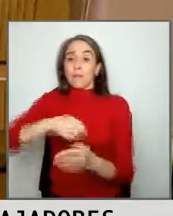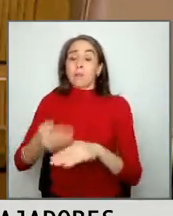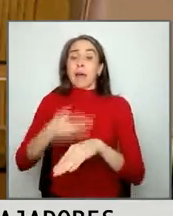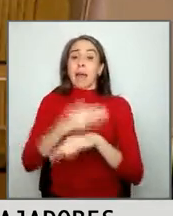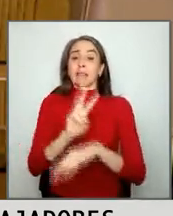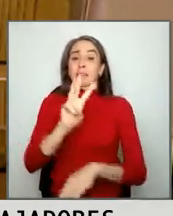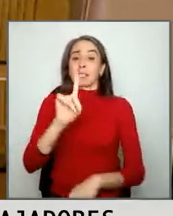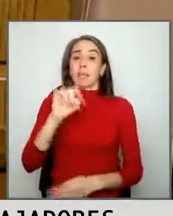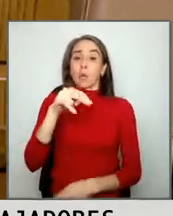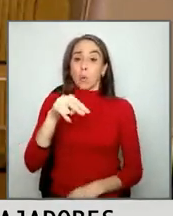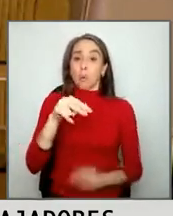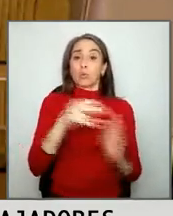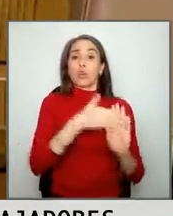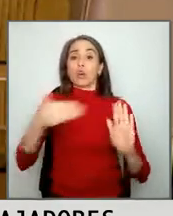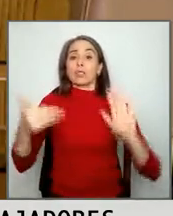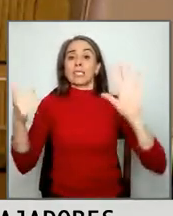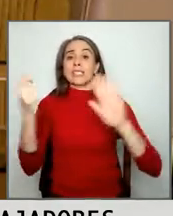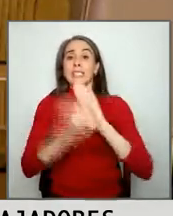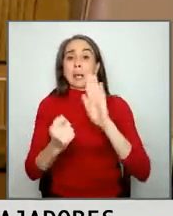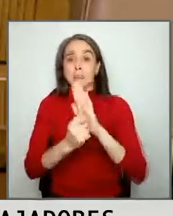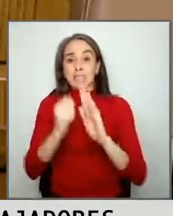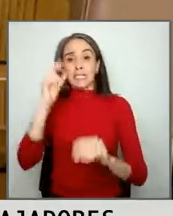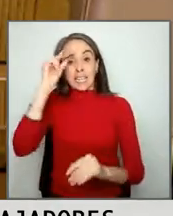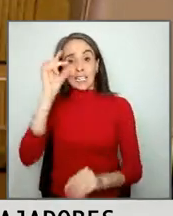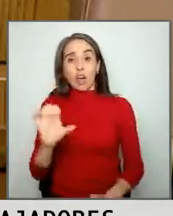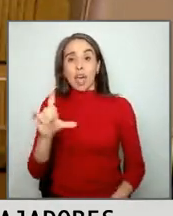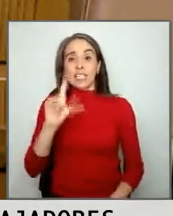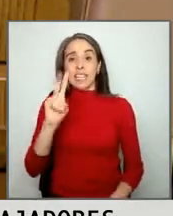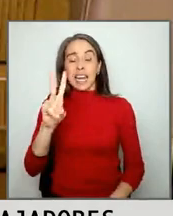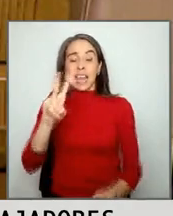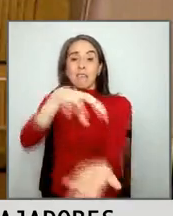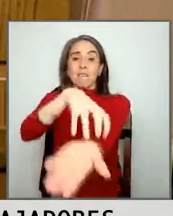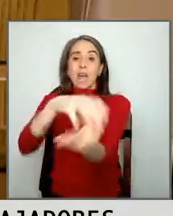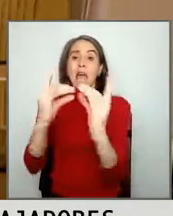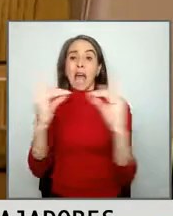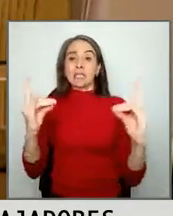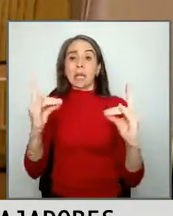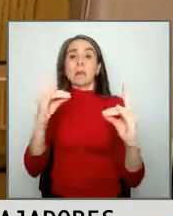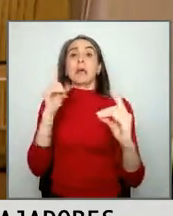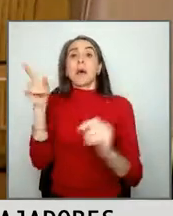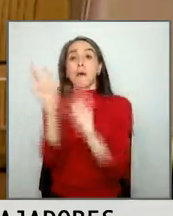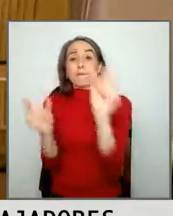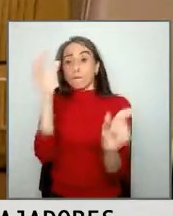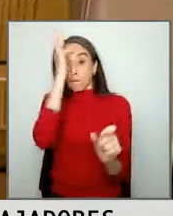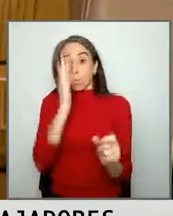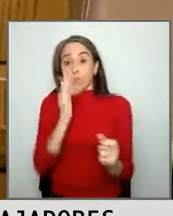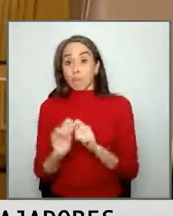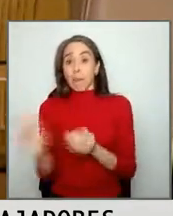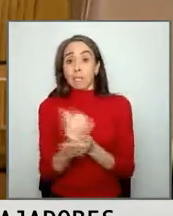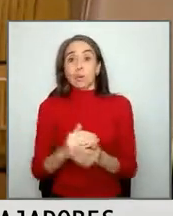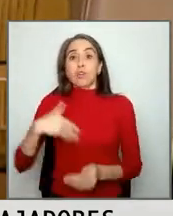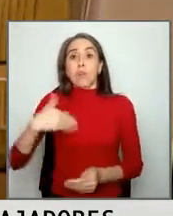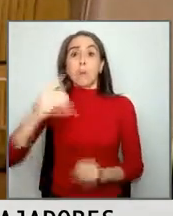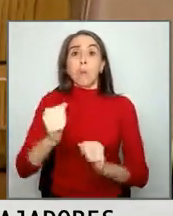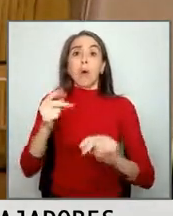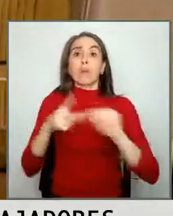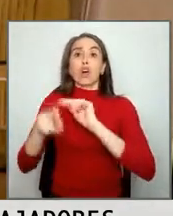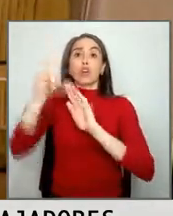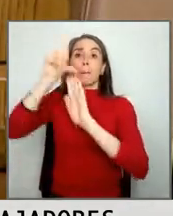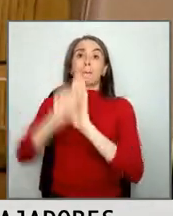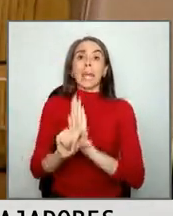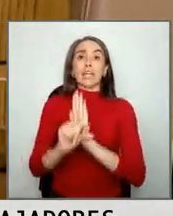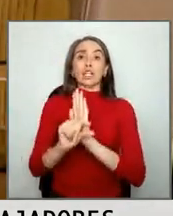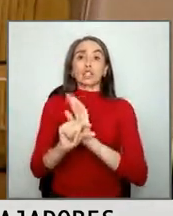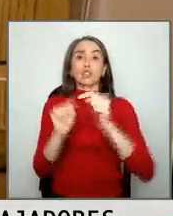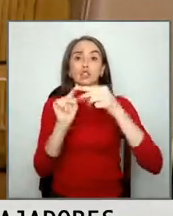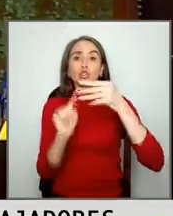sleb en mi región de aysén se ponen en riesgo la asignaciones y salarios que hoy reciben los funcionarios espero el apoyo unánime de esta iniciativa Muchas